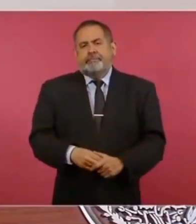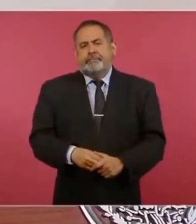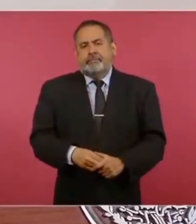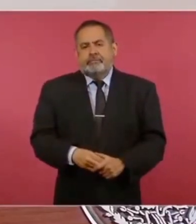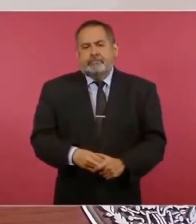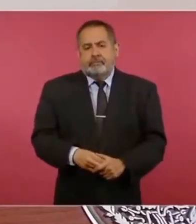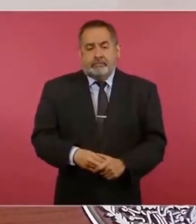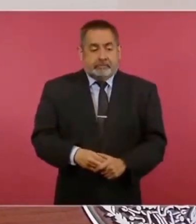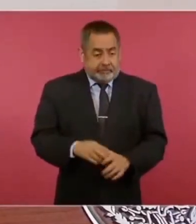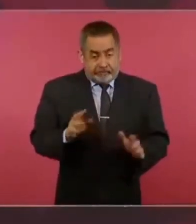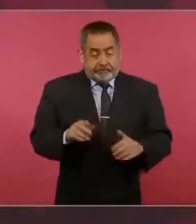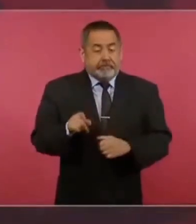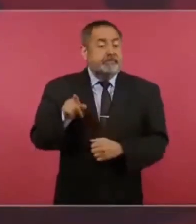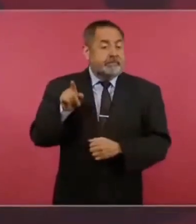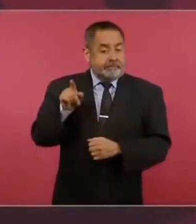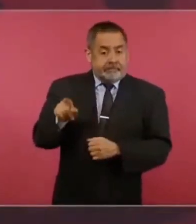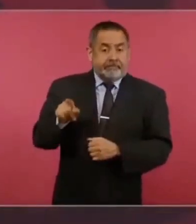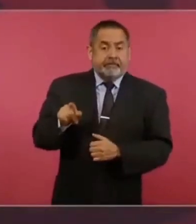Y solicita